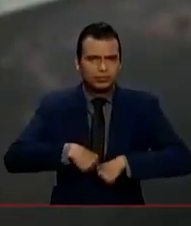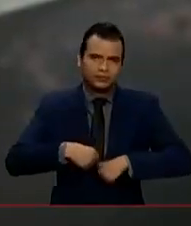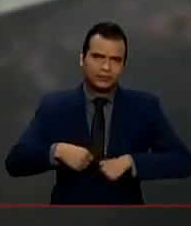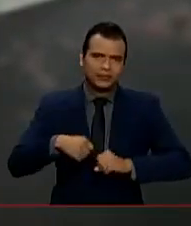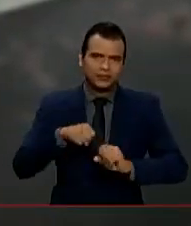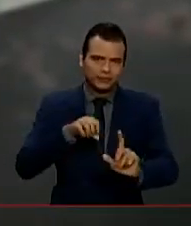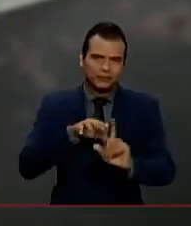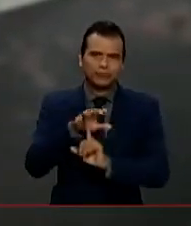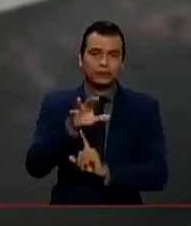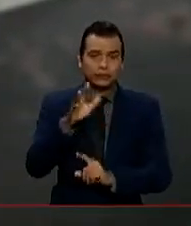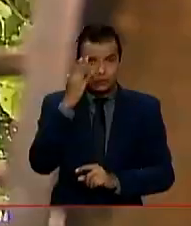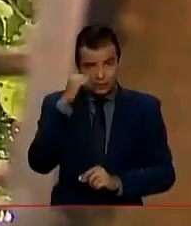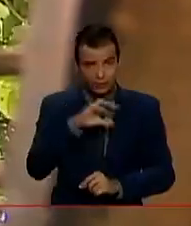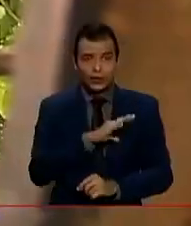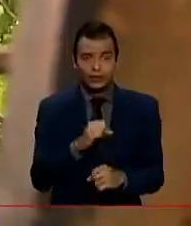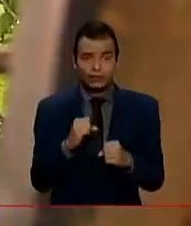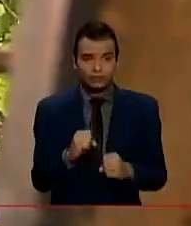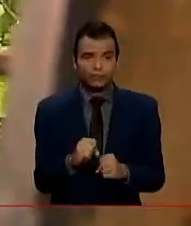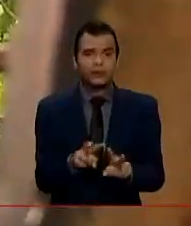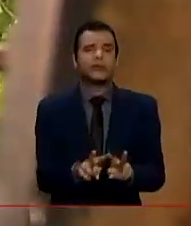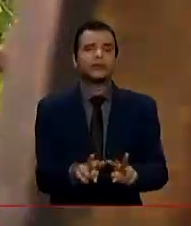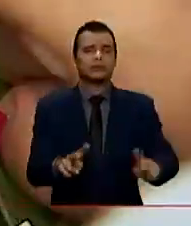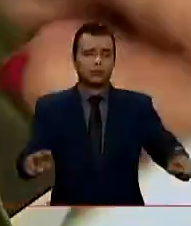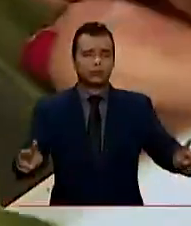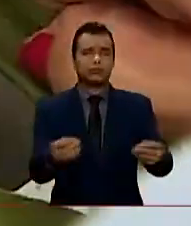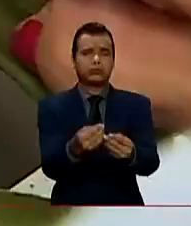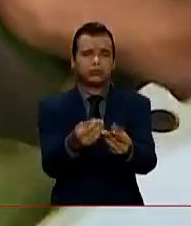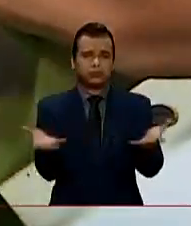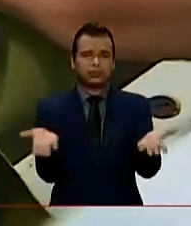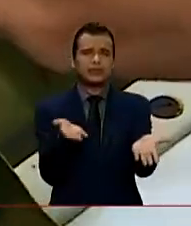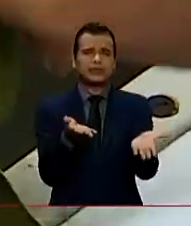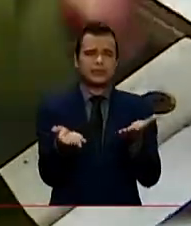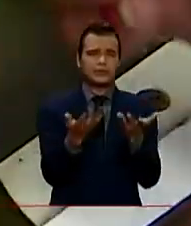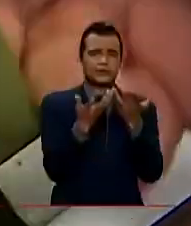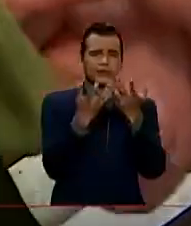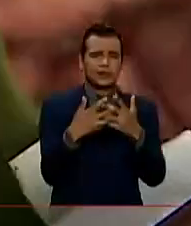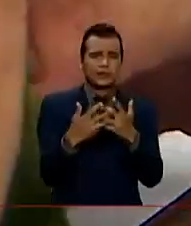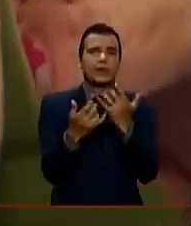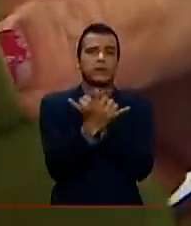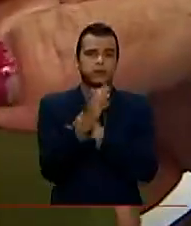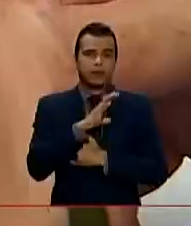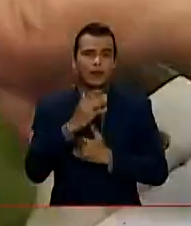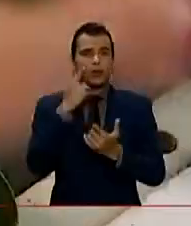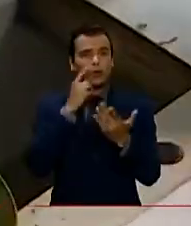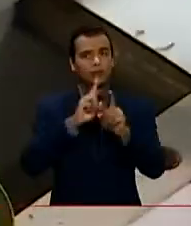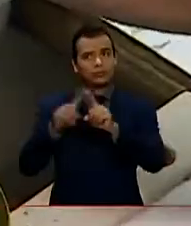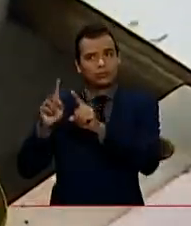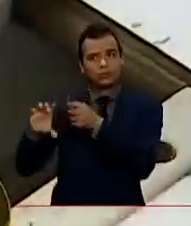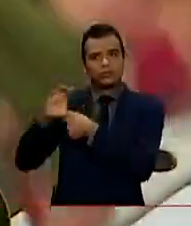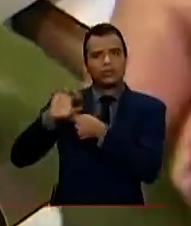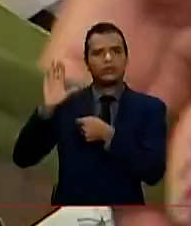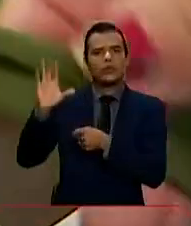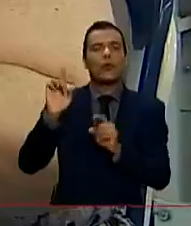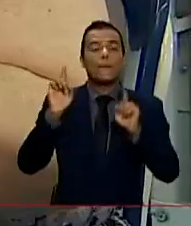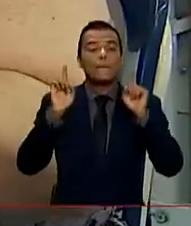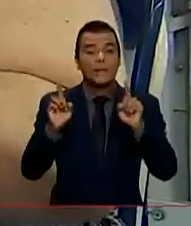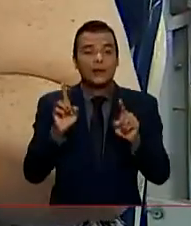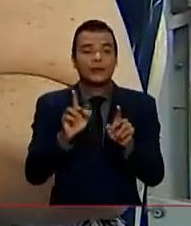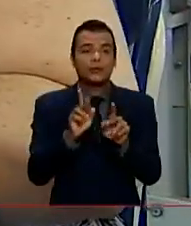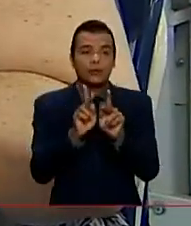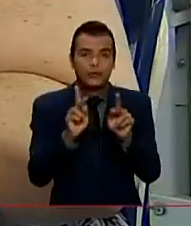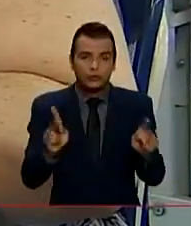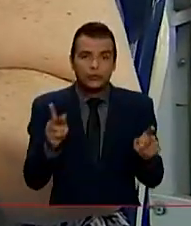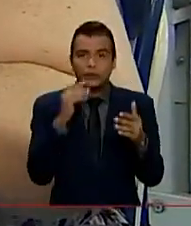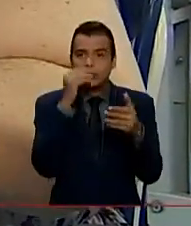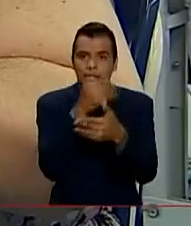actualmente Cali tiene la estructura productiva más diversificada y sofisticada de Colombia, entre las principales ciudades. Pero las condiciones en las que las personas, los niños